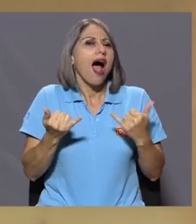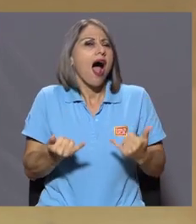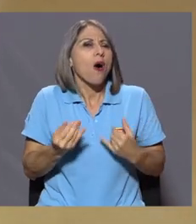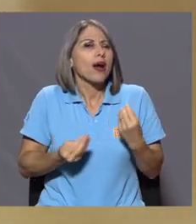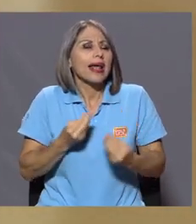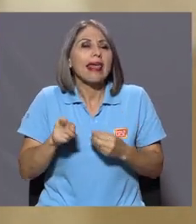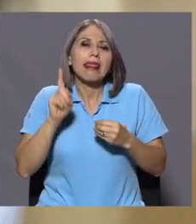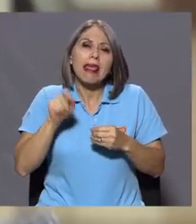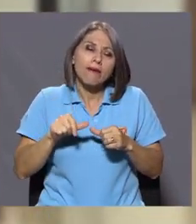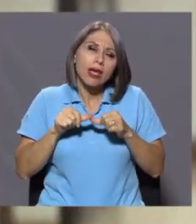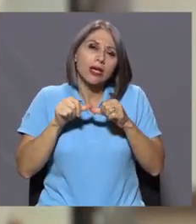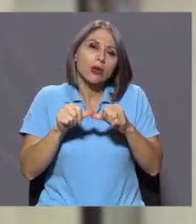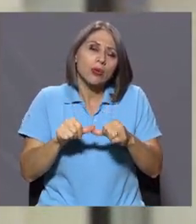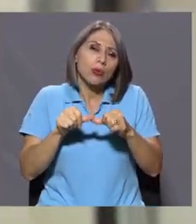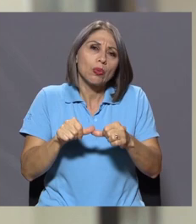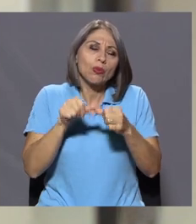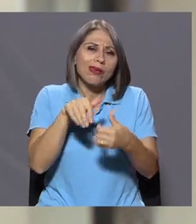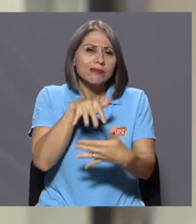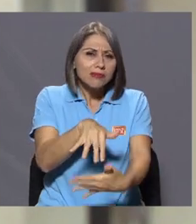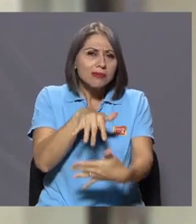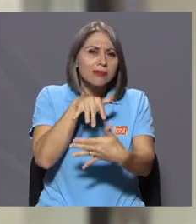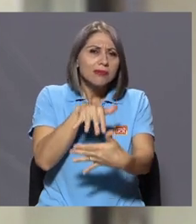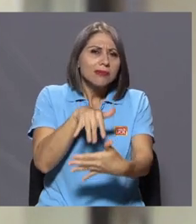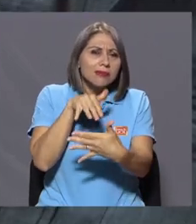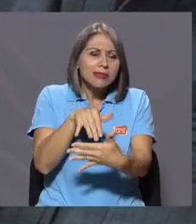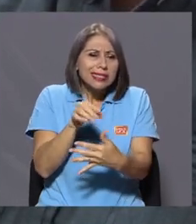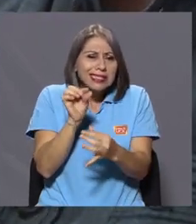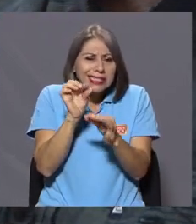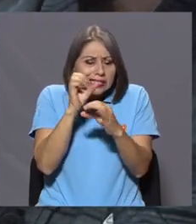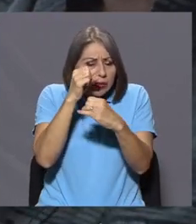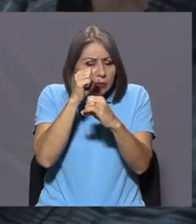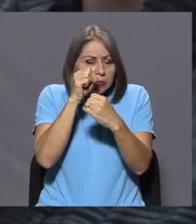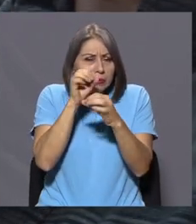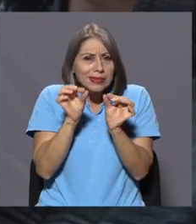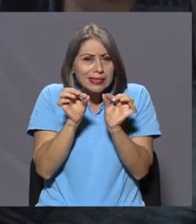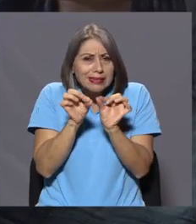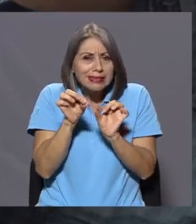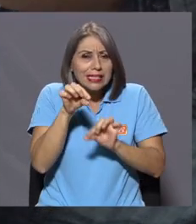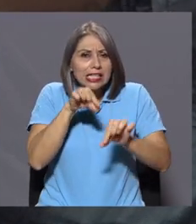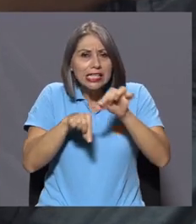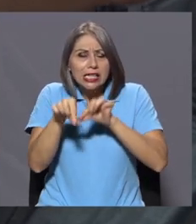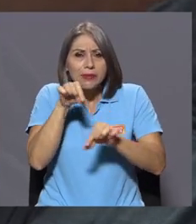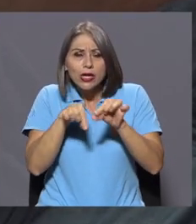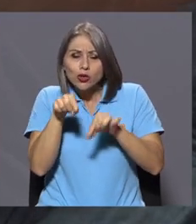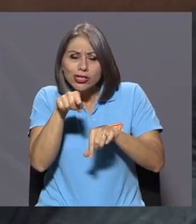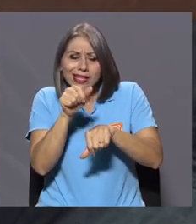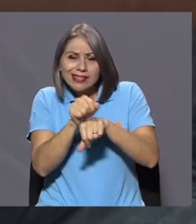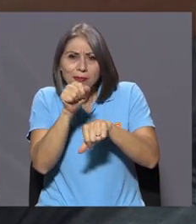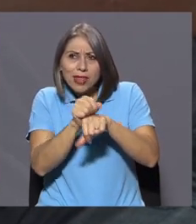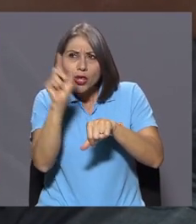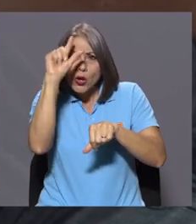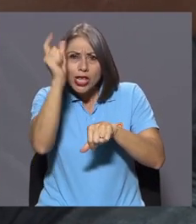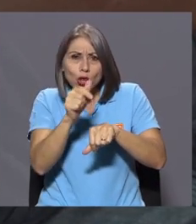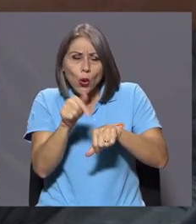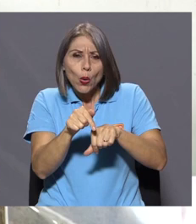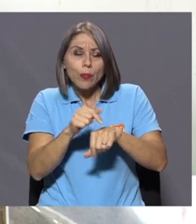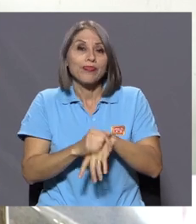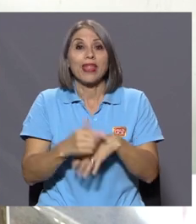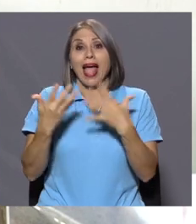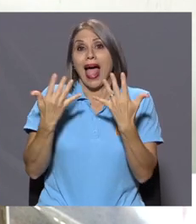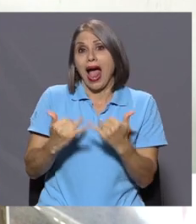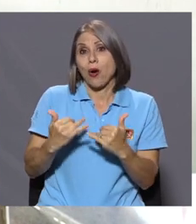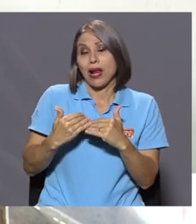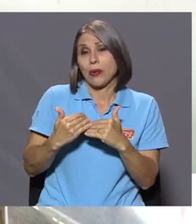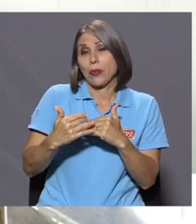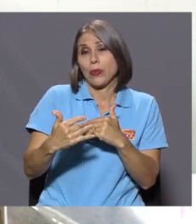deberán seguir estudiando algunos componentes microscópicos y químicos de este meteorito. Los estudios que siguen se